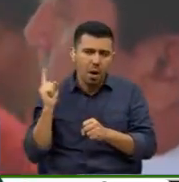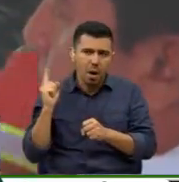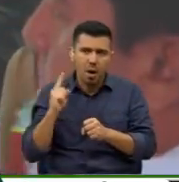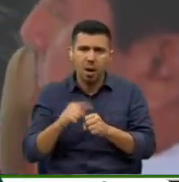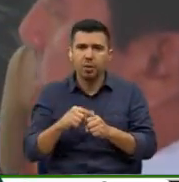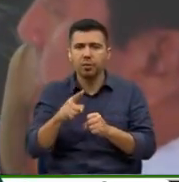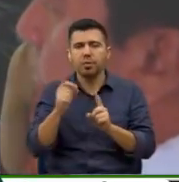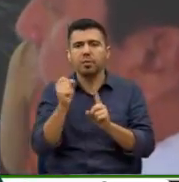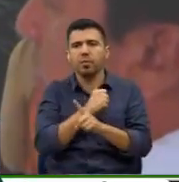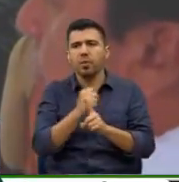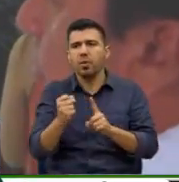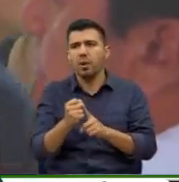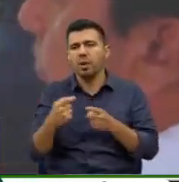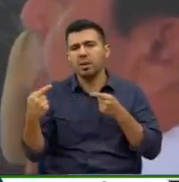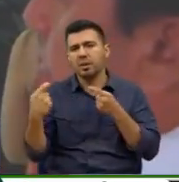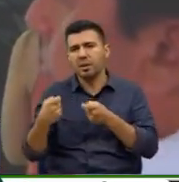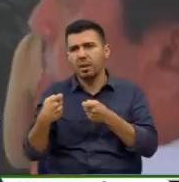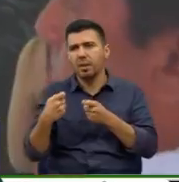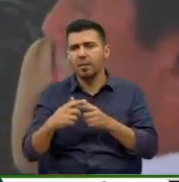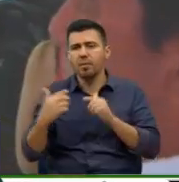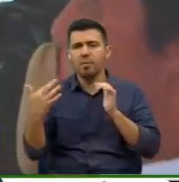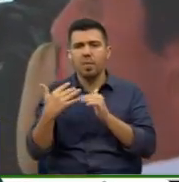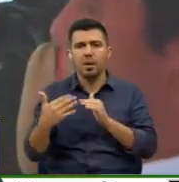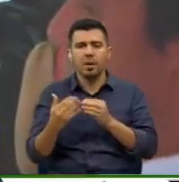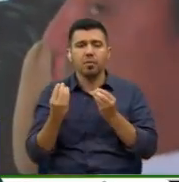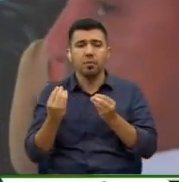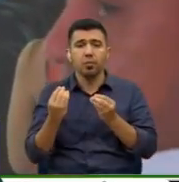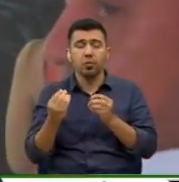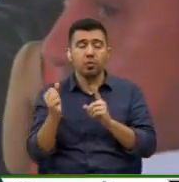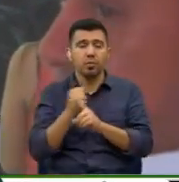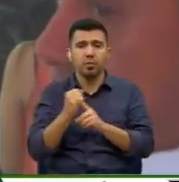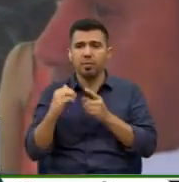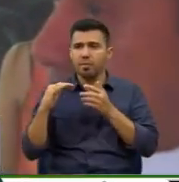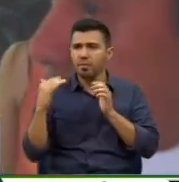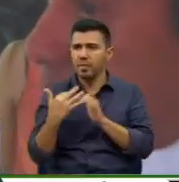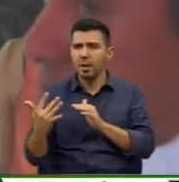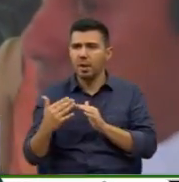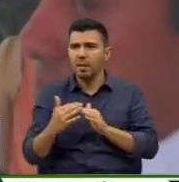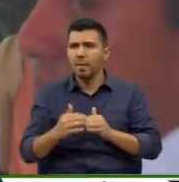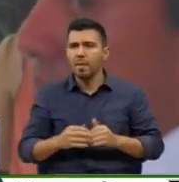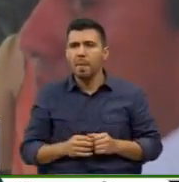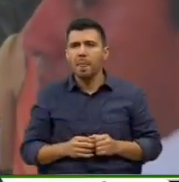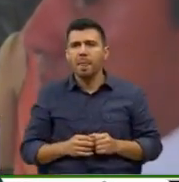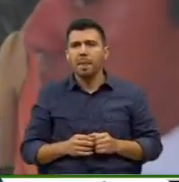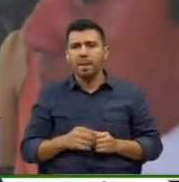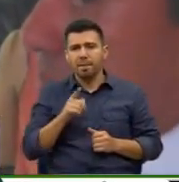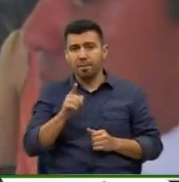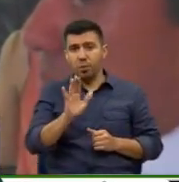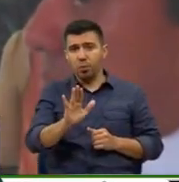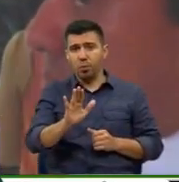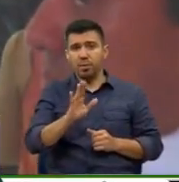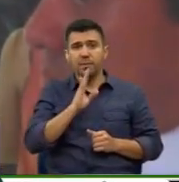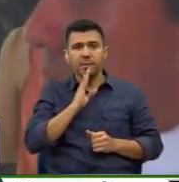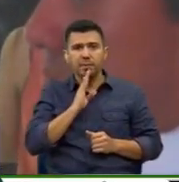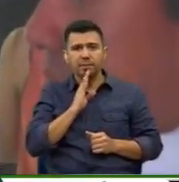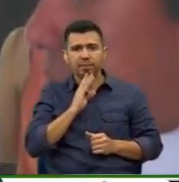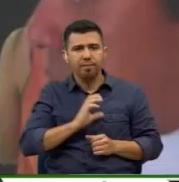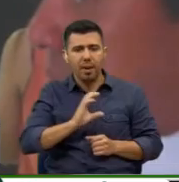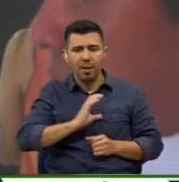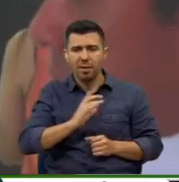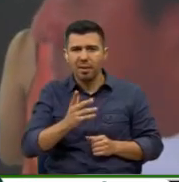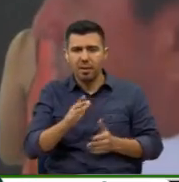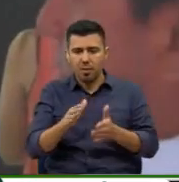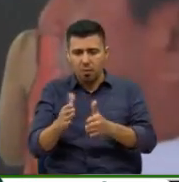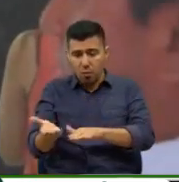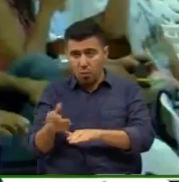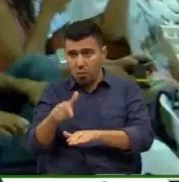para seguir otra vez sentados sobre la violencia con una característica, que los que mueren no son los